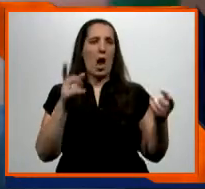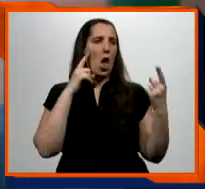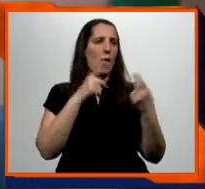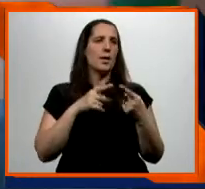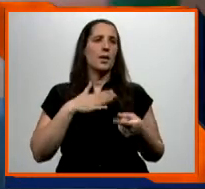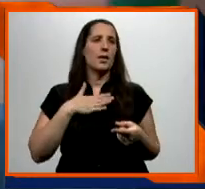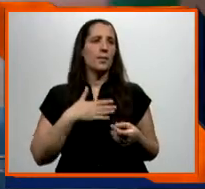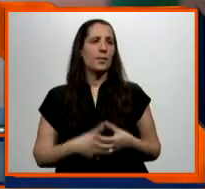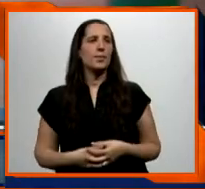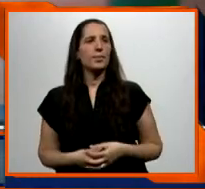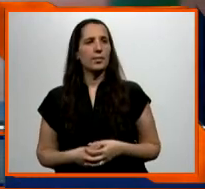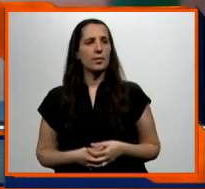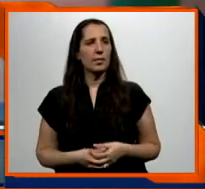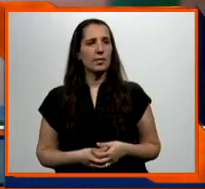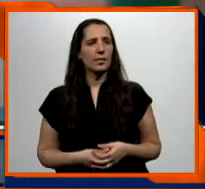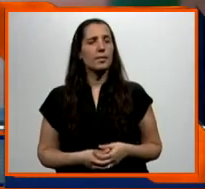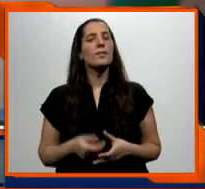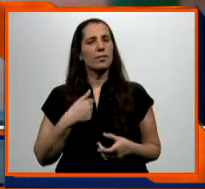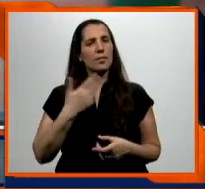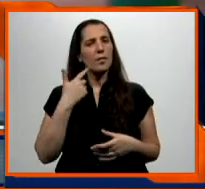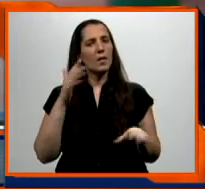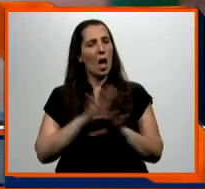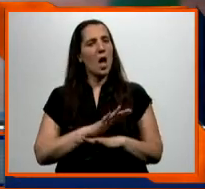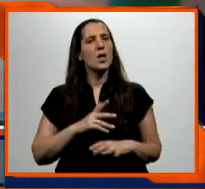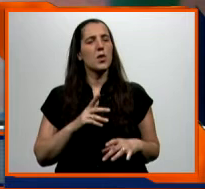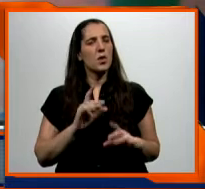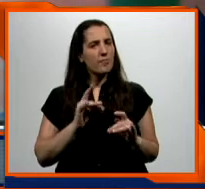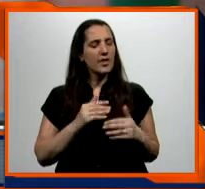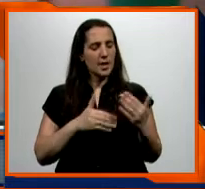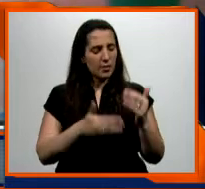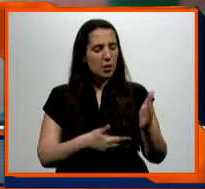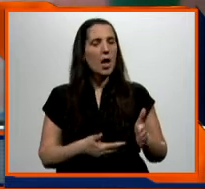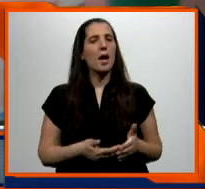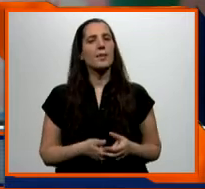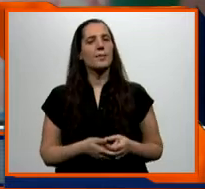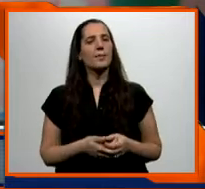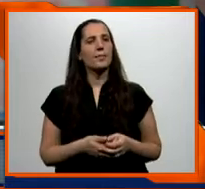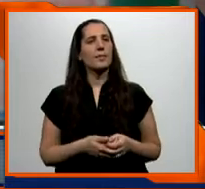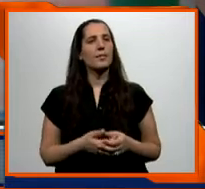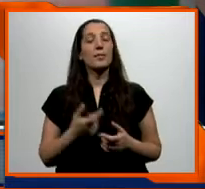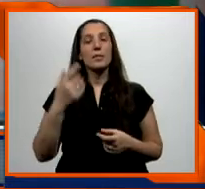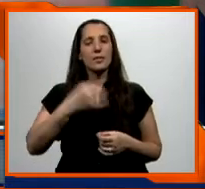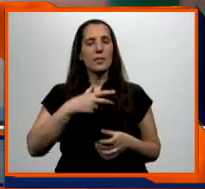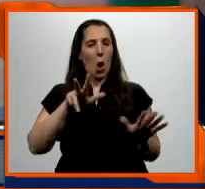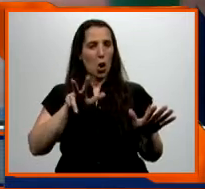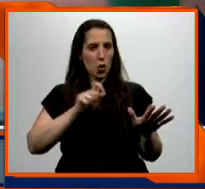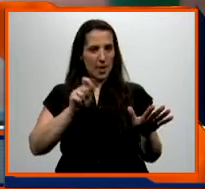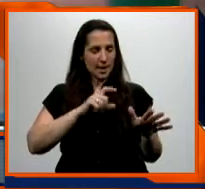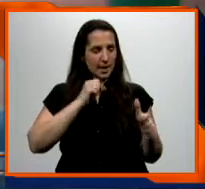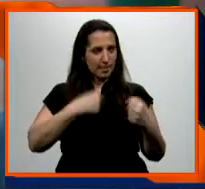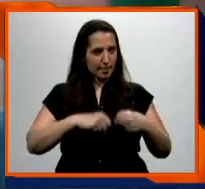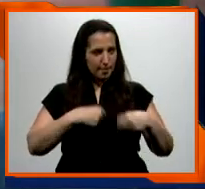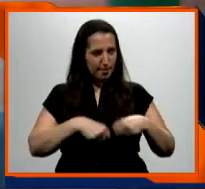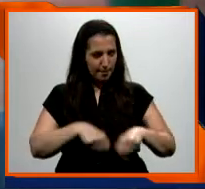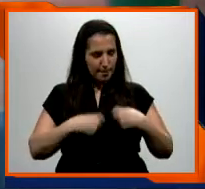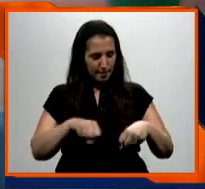que venía teniendo errores o me había costando evolucionar. Y creo que durante los 8 meses que pasaron de una